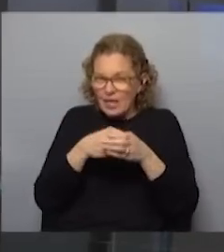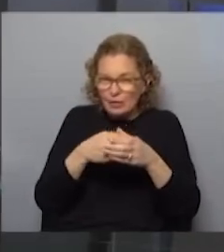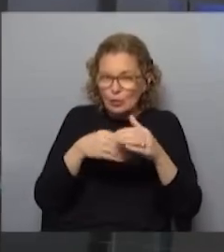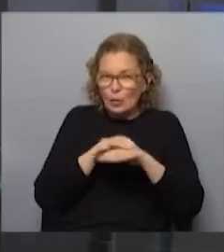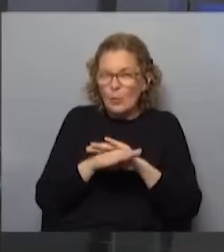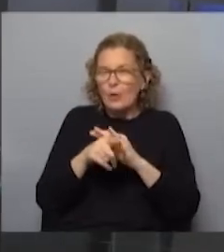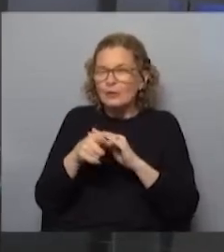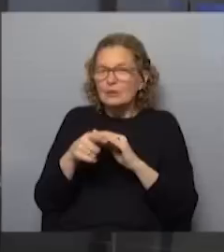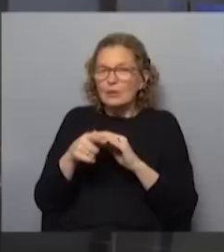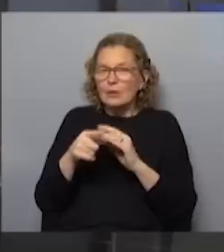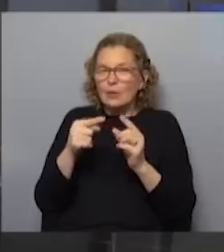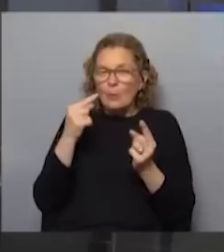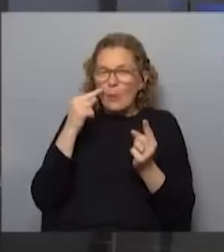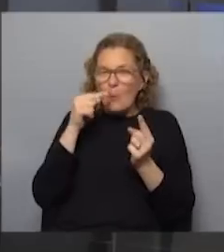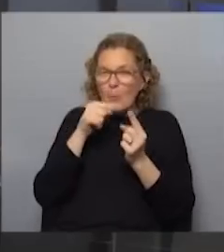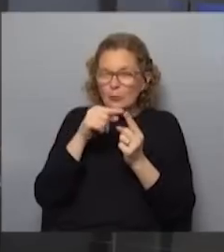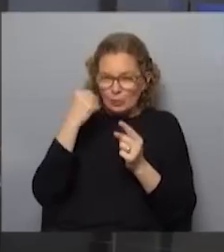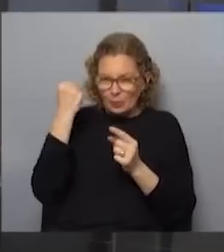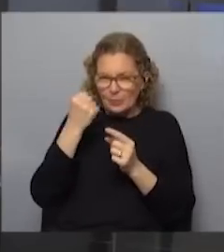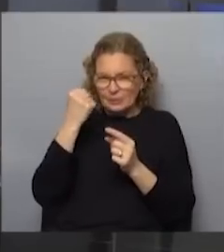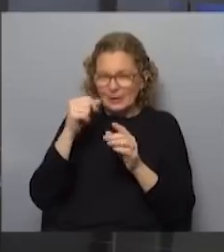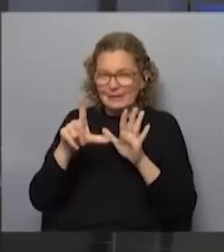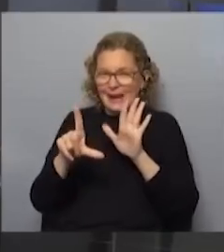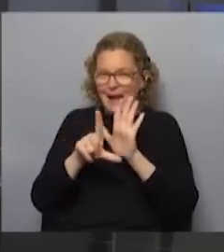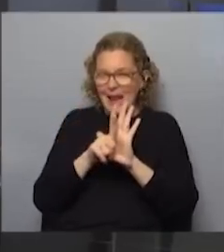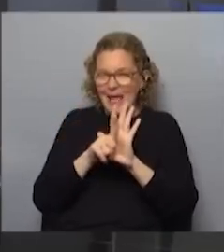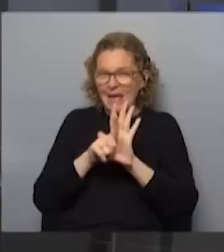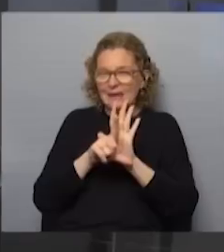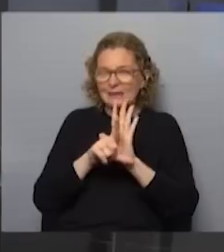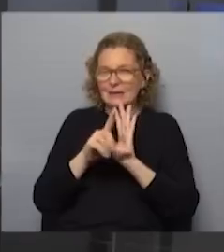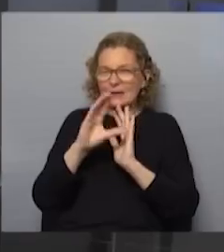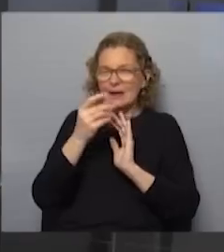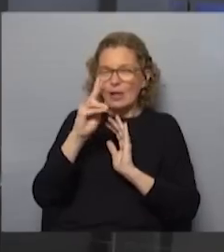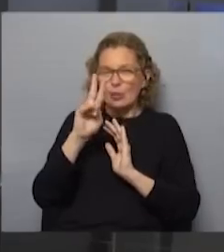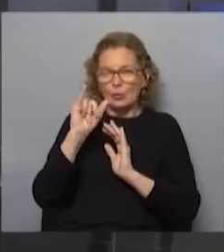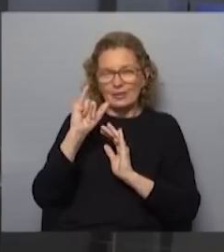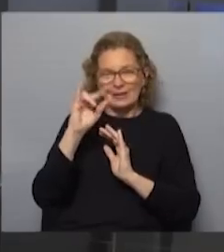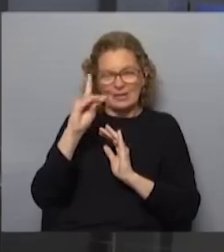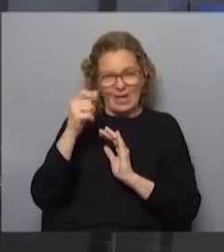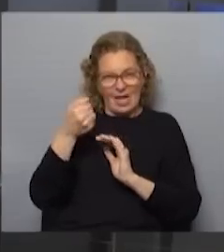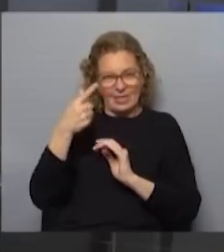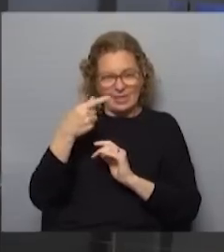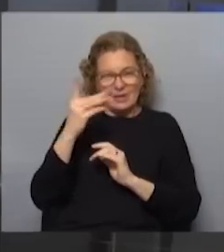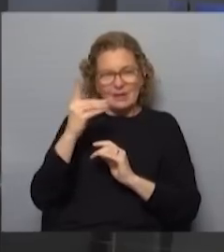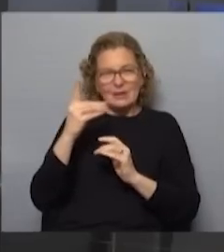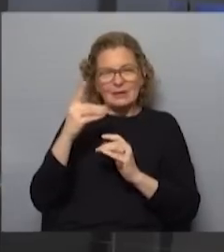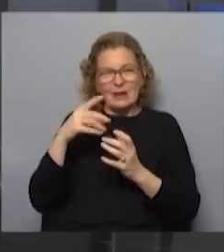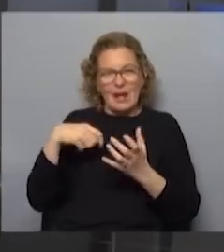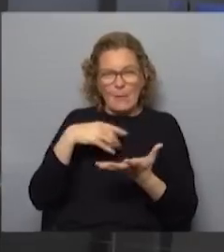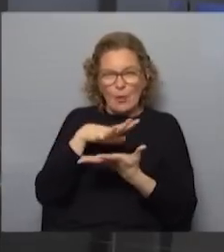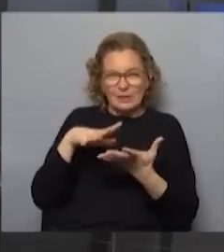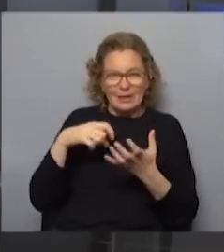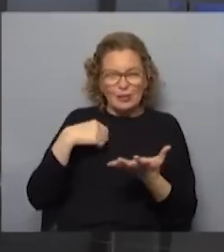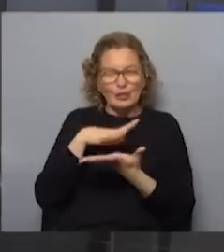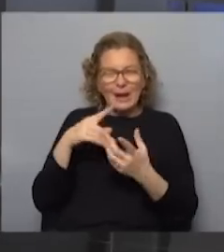tuvieron un punto álgido en torno a la ley de caducidad y a la movida social y política en contra de la ley de caducidad cómo fue